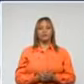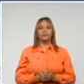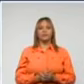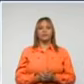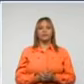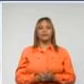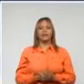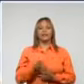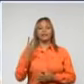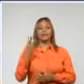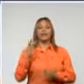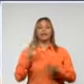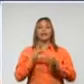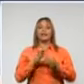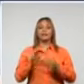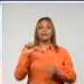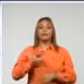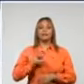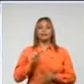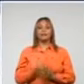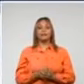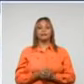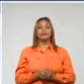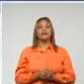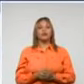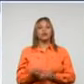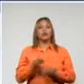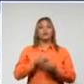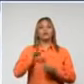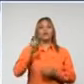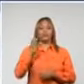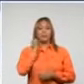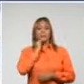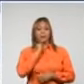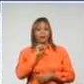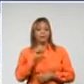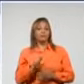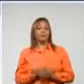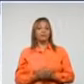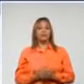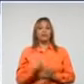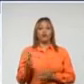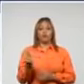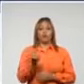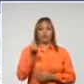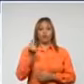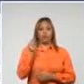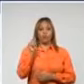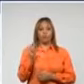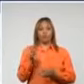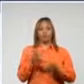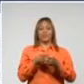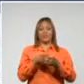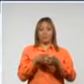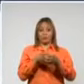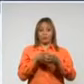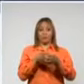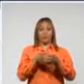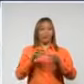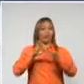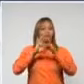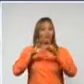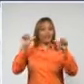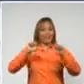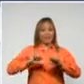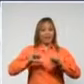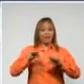tres graves, se incorporaron 3 nuevos pacientes graves, y uno de los que estaba grave, una